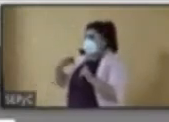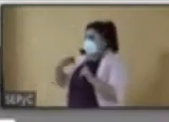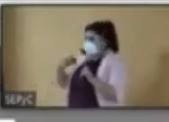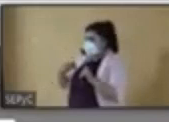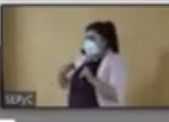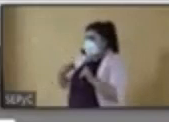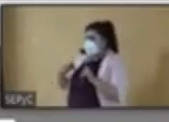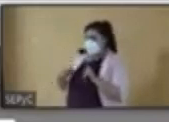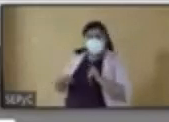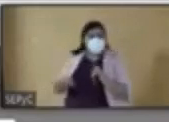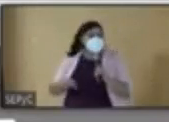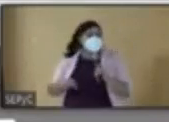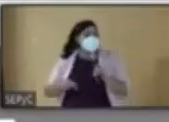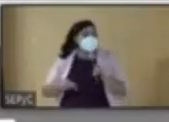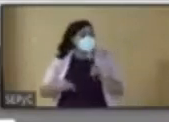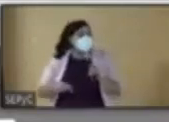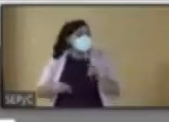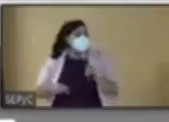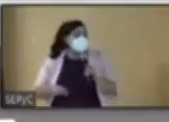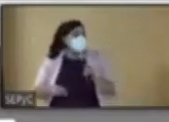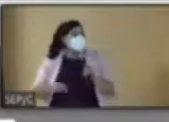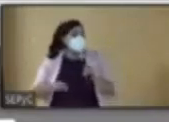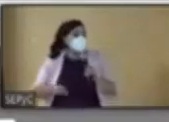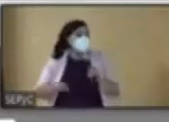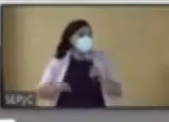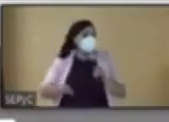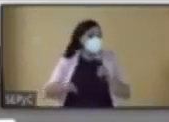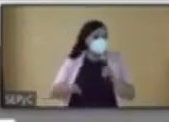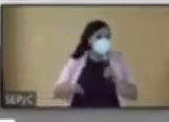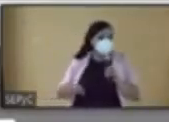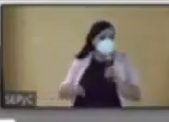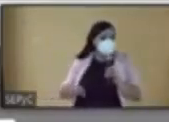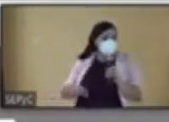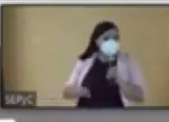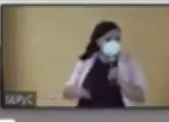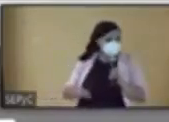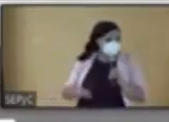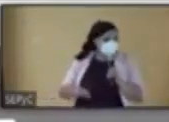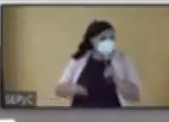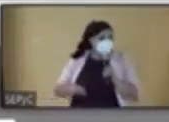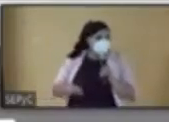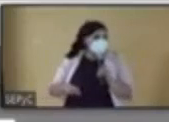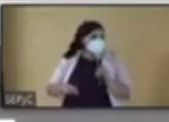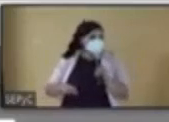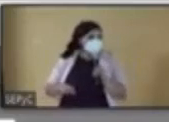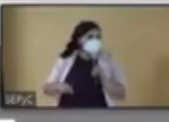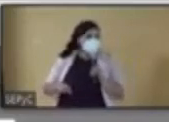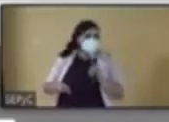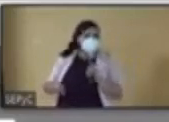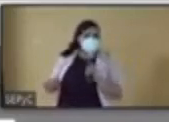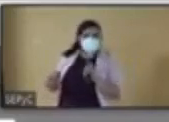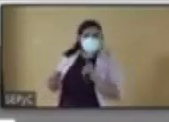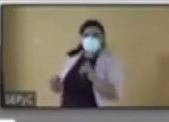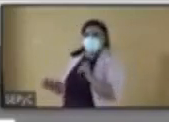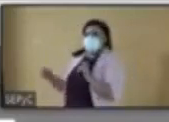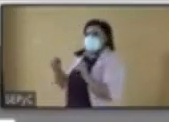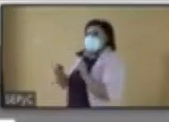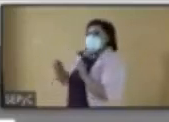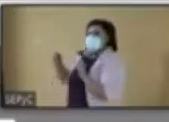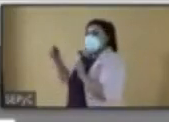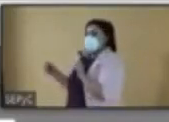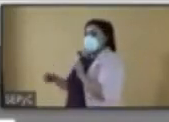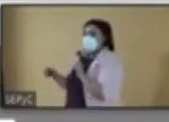su desempeño laboral, tenga manera de identificar que ya lo hizo del conocimiento de la autoridad y que en su momento la autoridad debe determinar